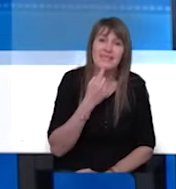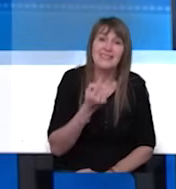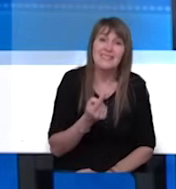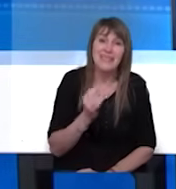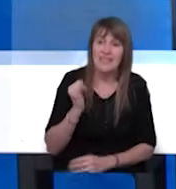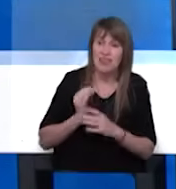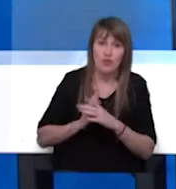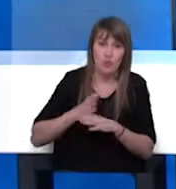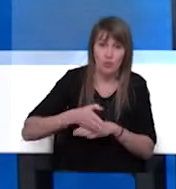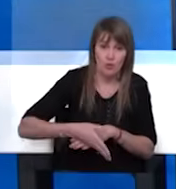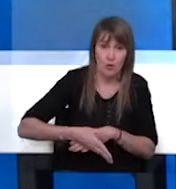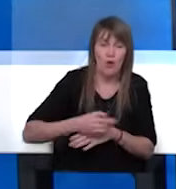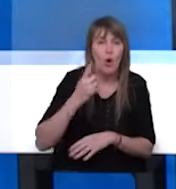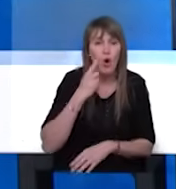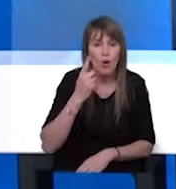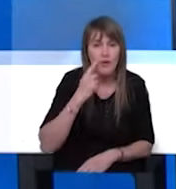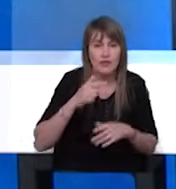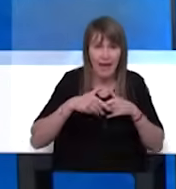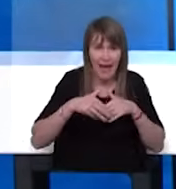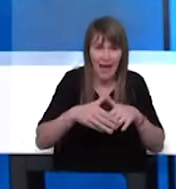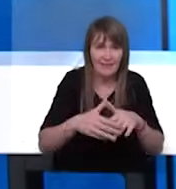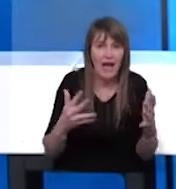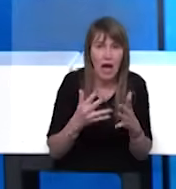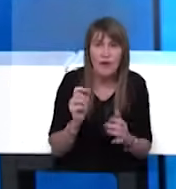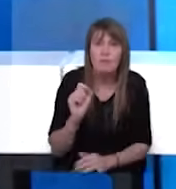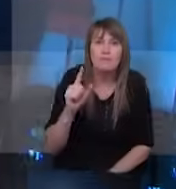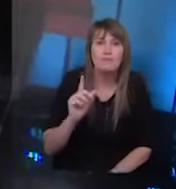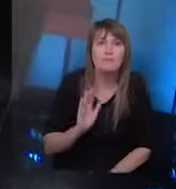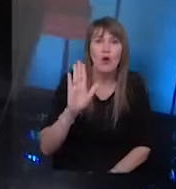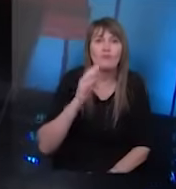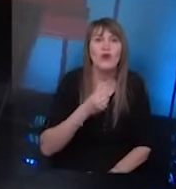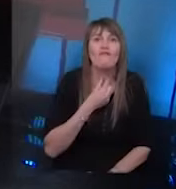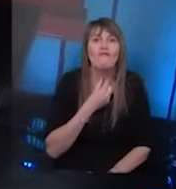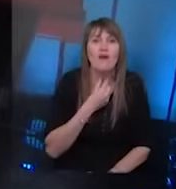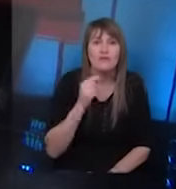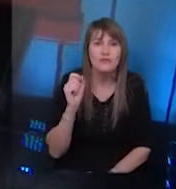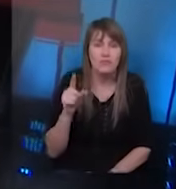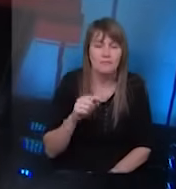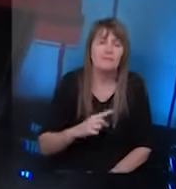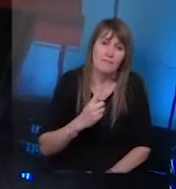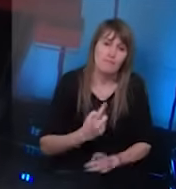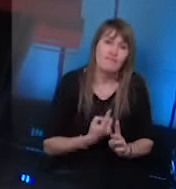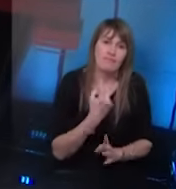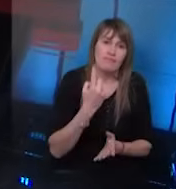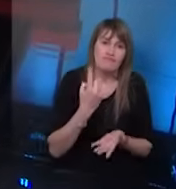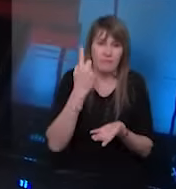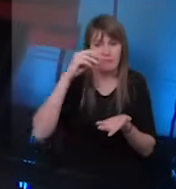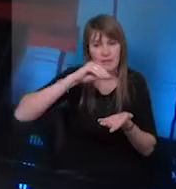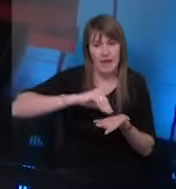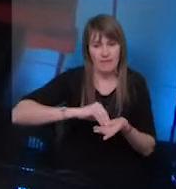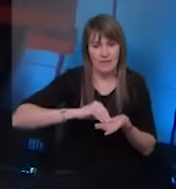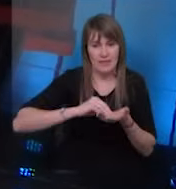introducción, Antonio, hasta ahora conocíamos las actas, ahora estamos escuchando la voz del propio Bardesio. Bueno, por primera vez, porque incluso se